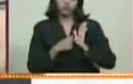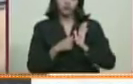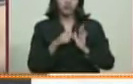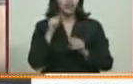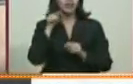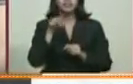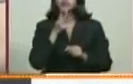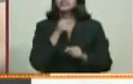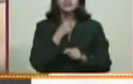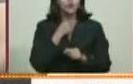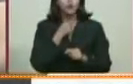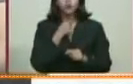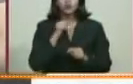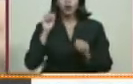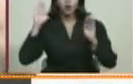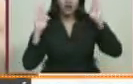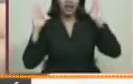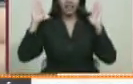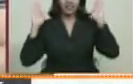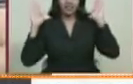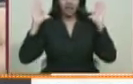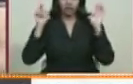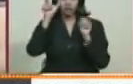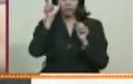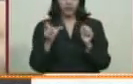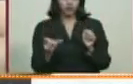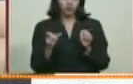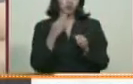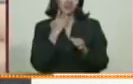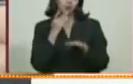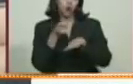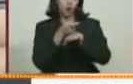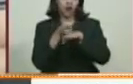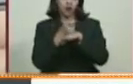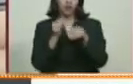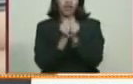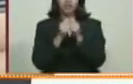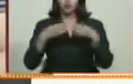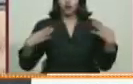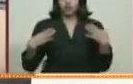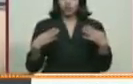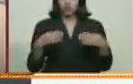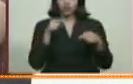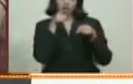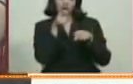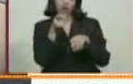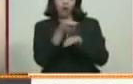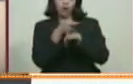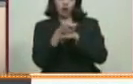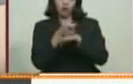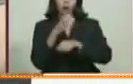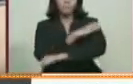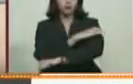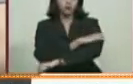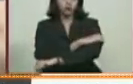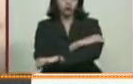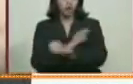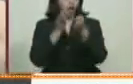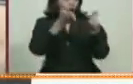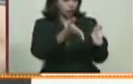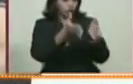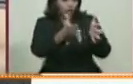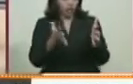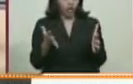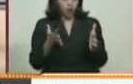guste un candidato. Por ejemplo, el gobernador de Anzoátegui es un gobernador opositor. Ganó y ahí está.